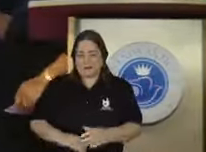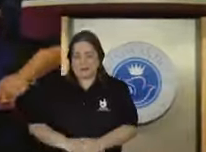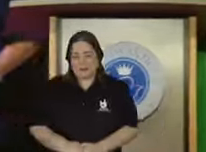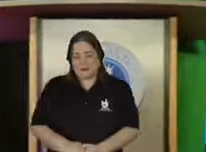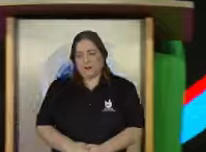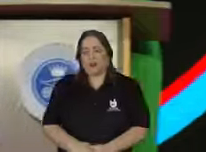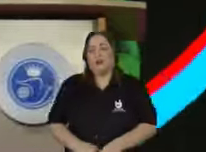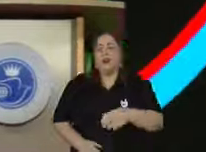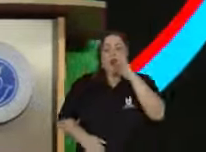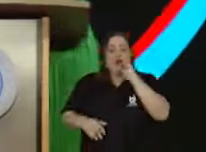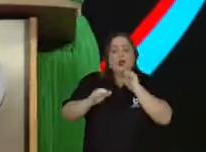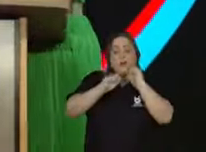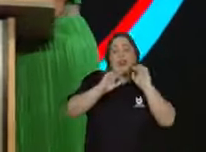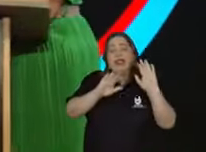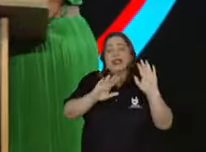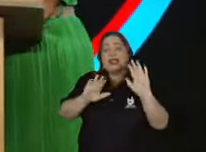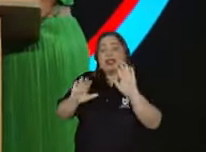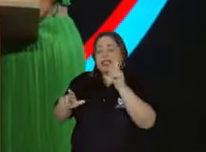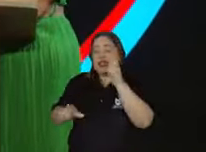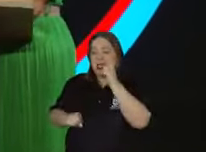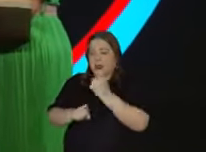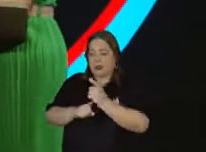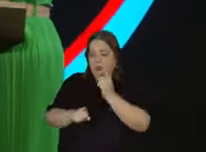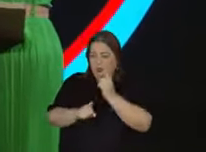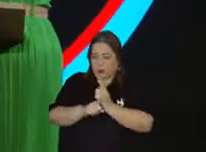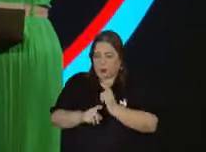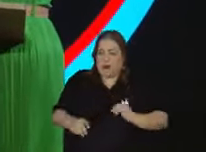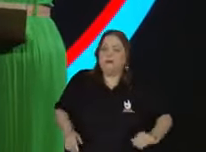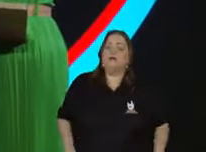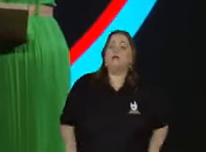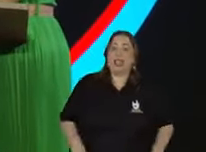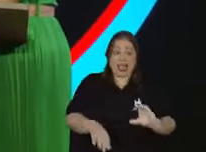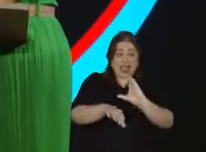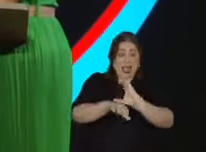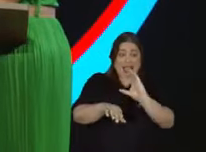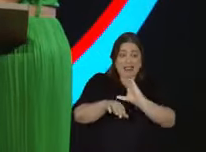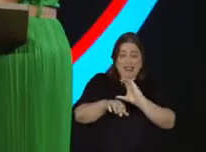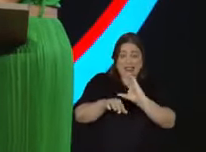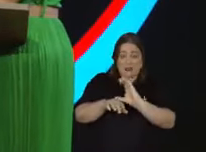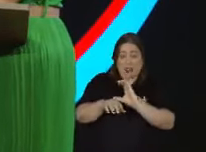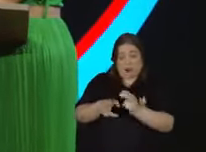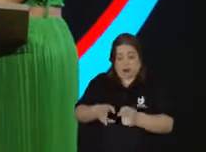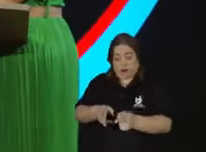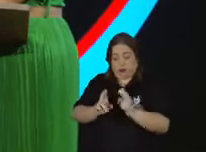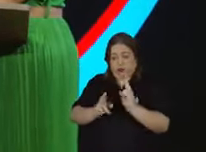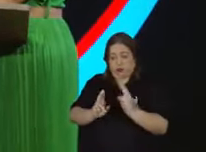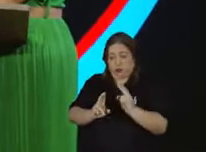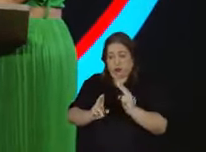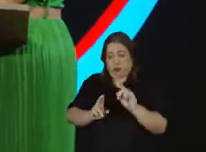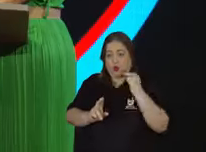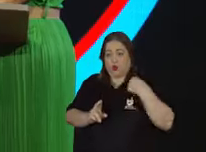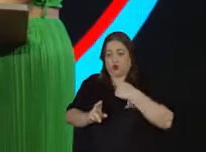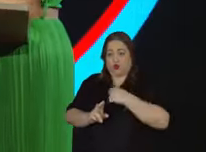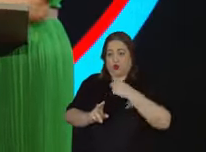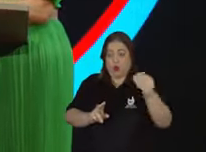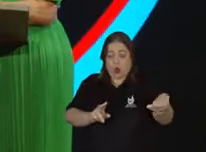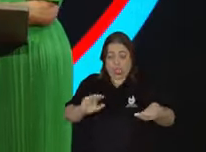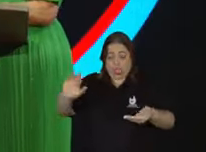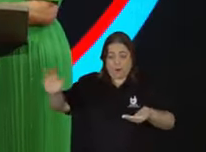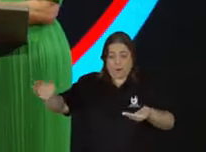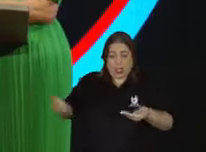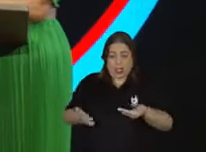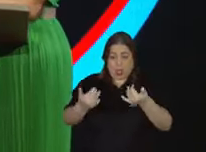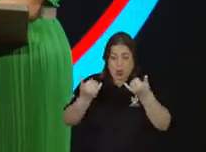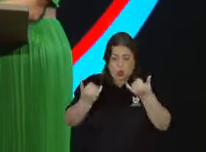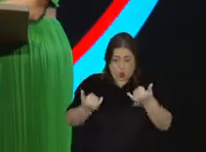Dios les bendiga, hermanos. Como punta de lanza, iglesia, ¿verdad?, que van avanzada, les invitamos que esta tarde, ¿verdad?, tenemos un